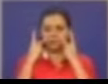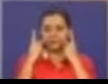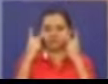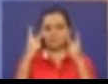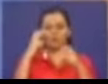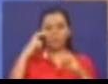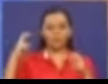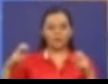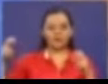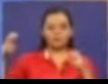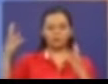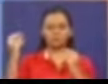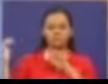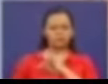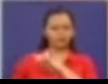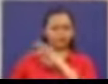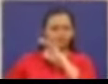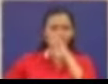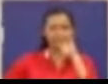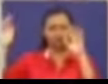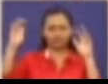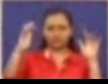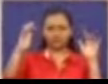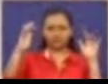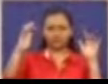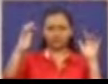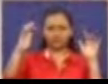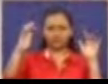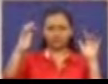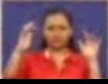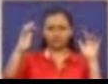mundial. La gente viene de diferentes partes del mundo a observar.